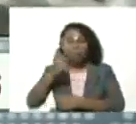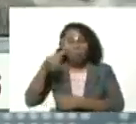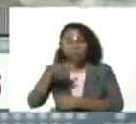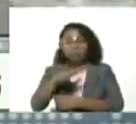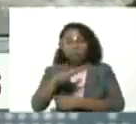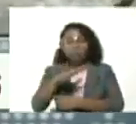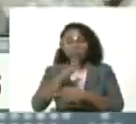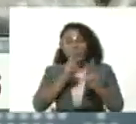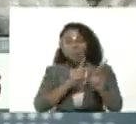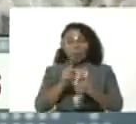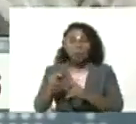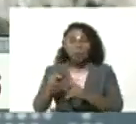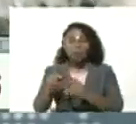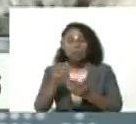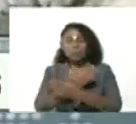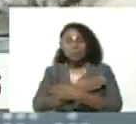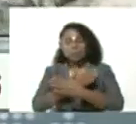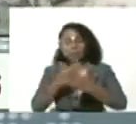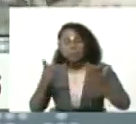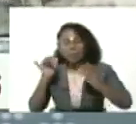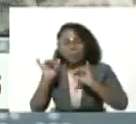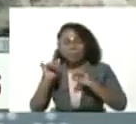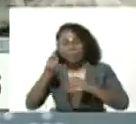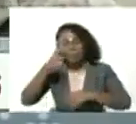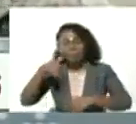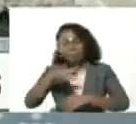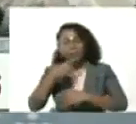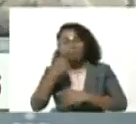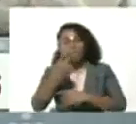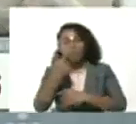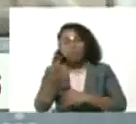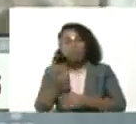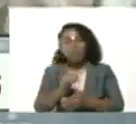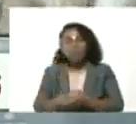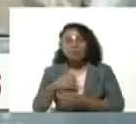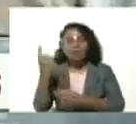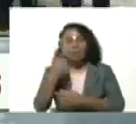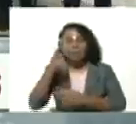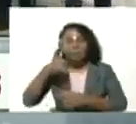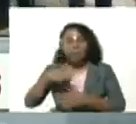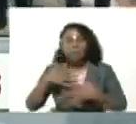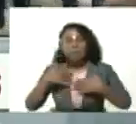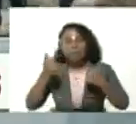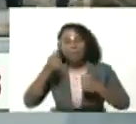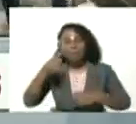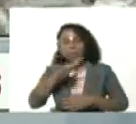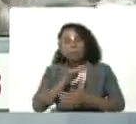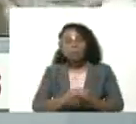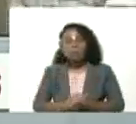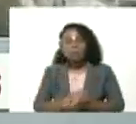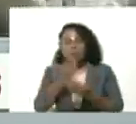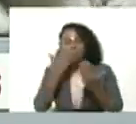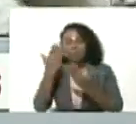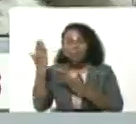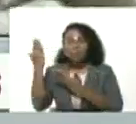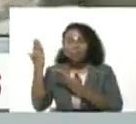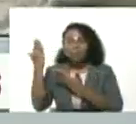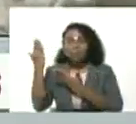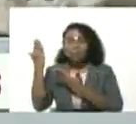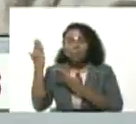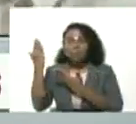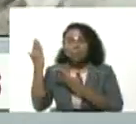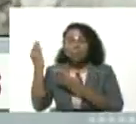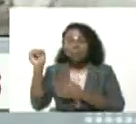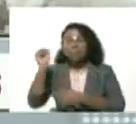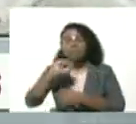organizado, luego la solidaridad del mismo pueblo, lo que usted dice, solo el pueblo salva al pueblo. Mira, qué impresionantes las imágenes, Delcy. Sí,